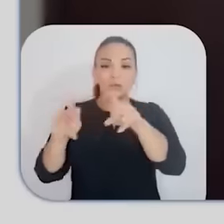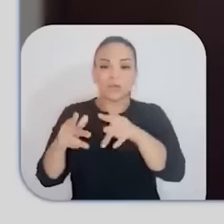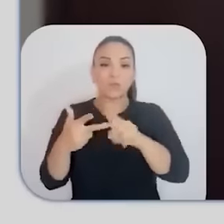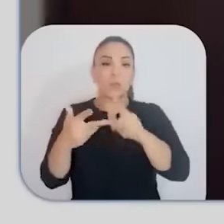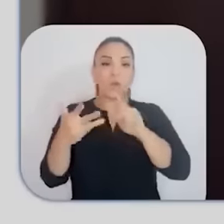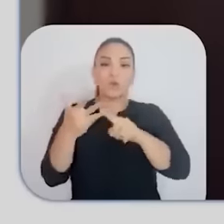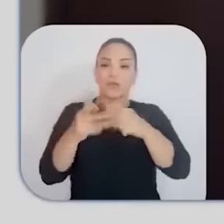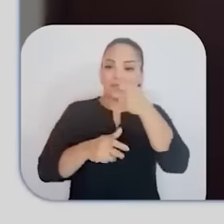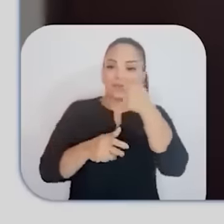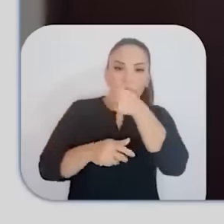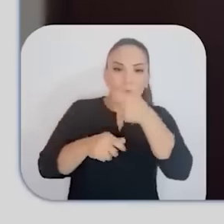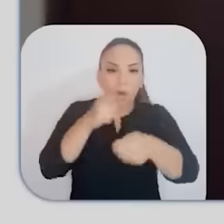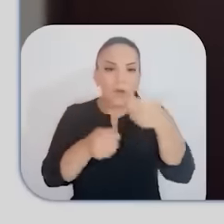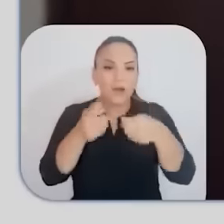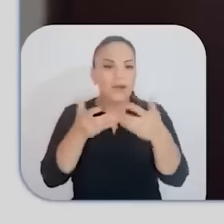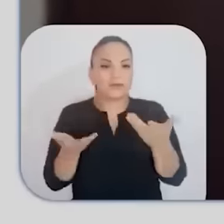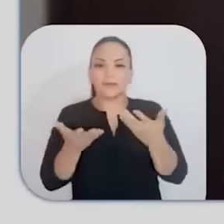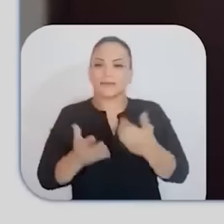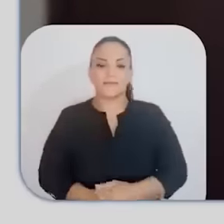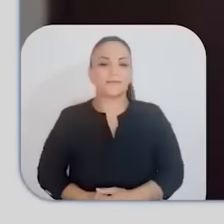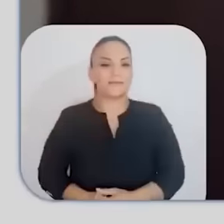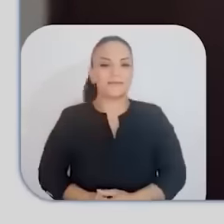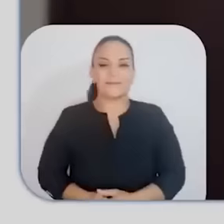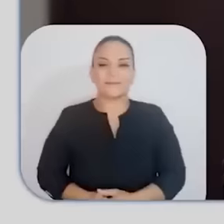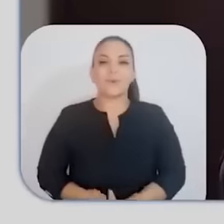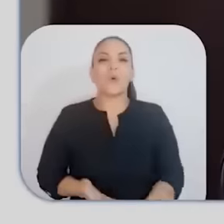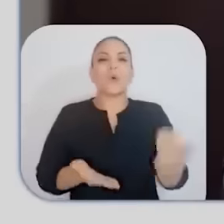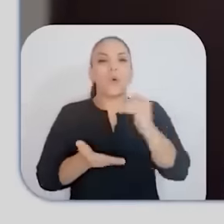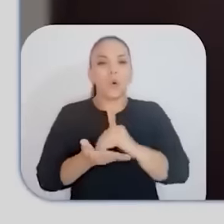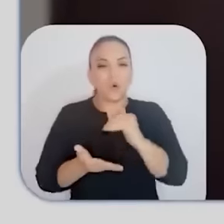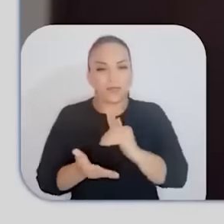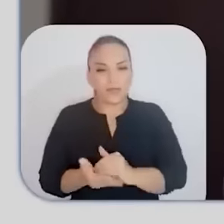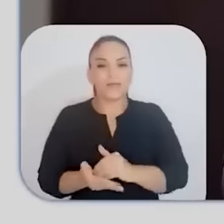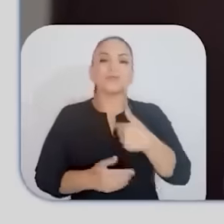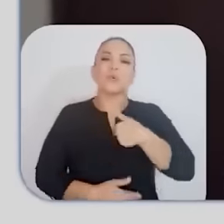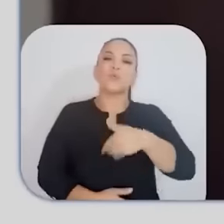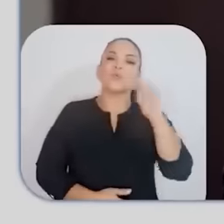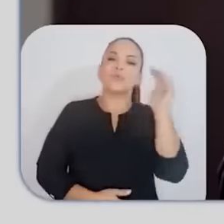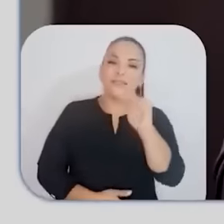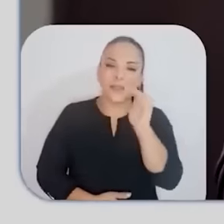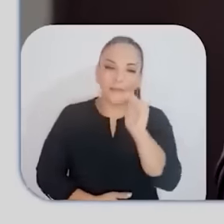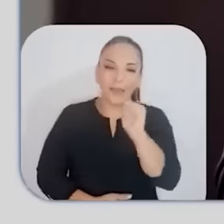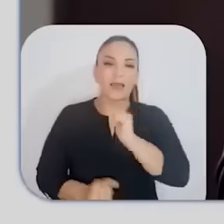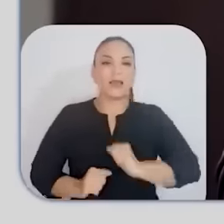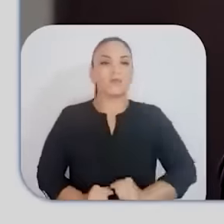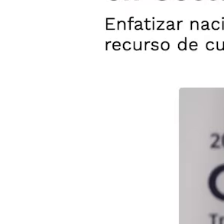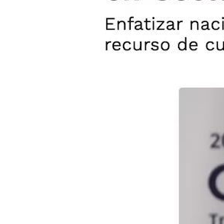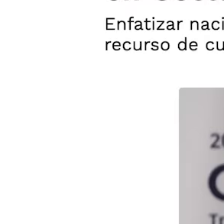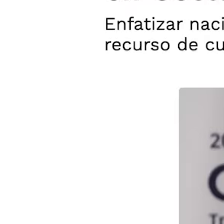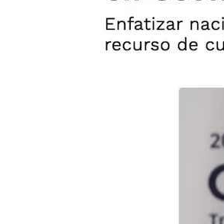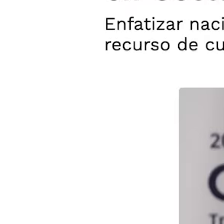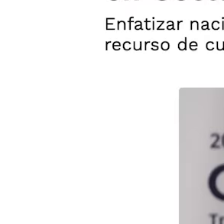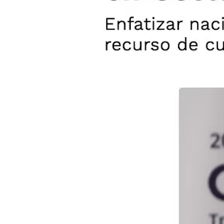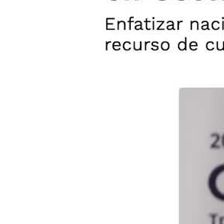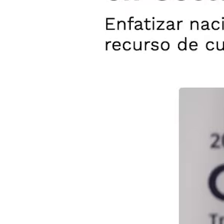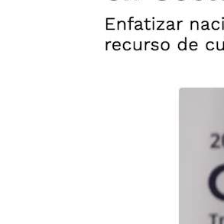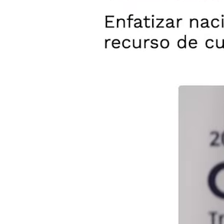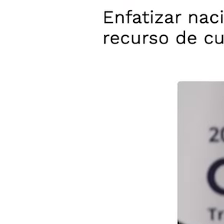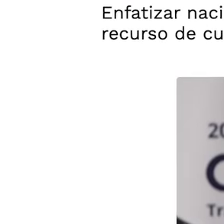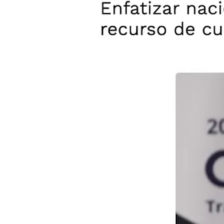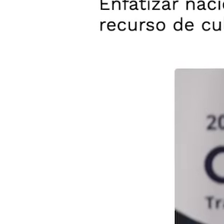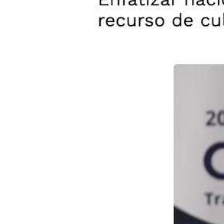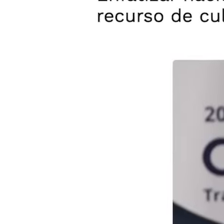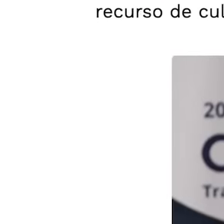nuestra población, a traficar drogas? Sin embargo, sus declaraciones han encendido las alertas de quienes advierten el peligro